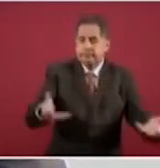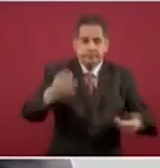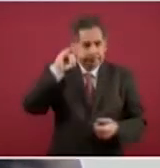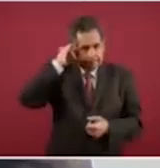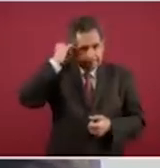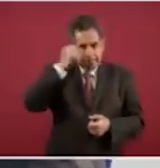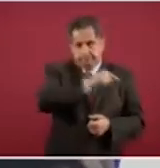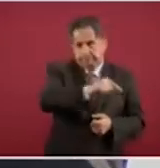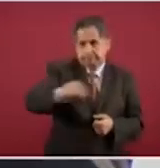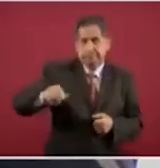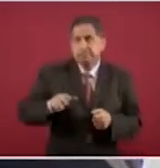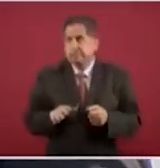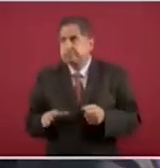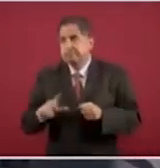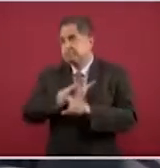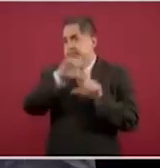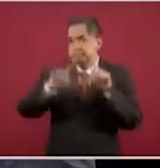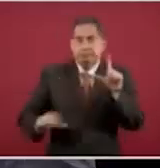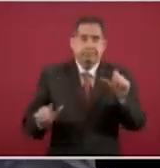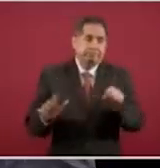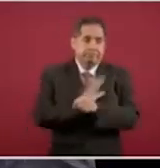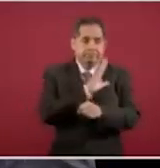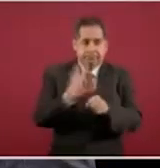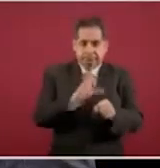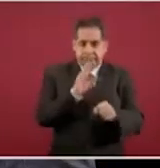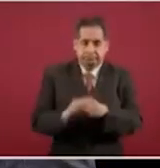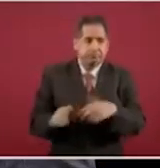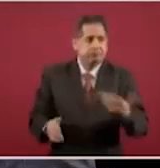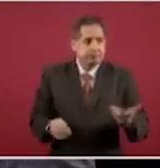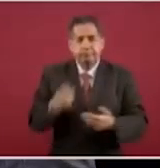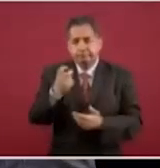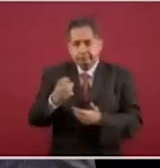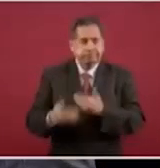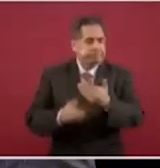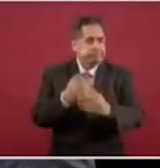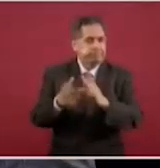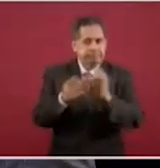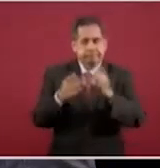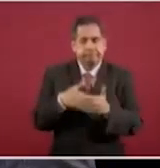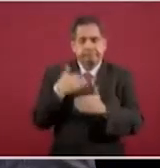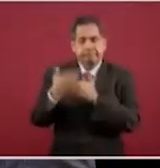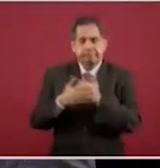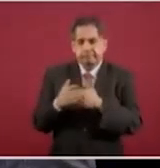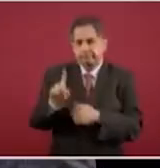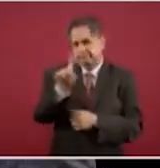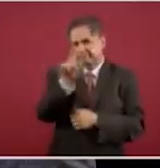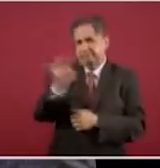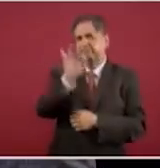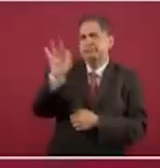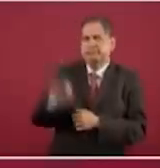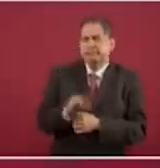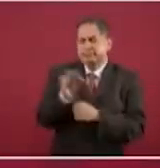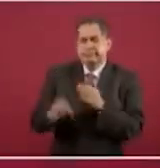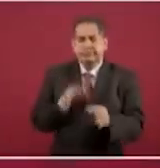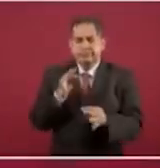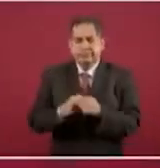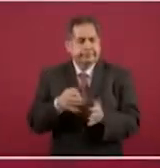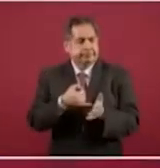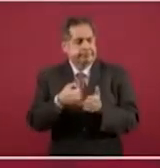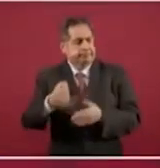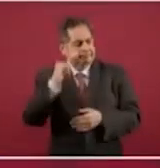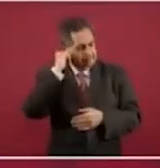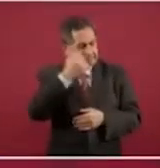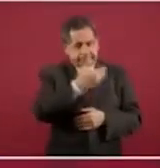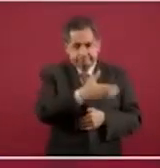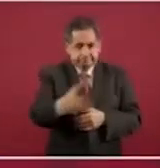por eso decía su servidor que vamos a llegar al cien por ciento de los campesinos que